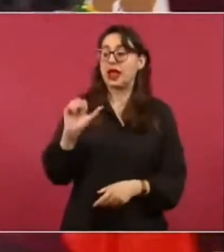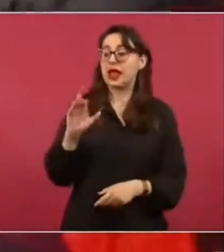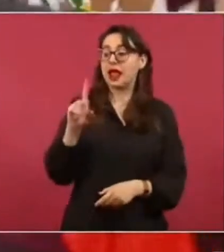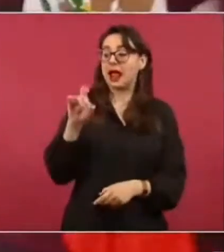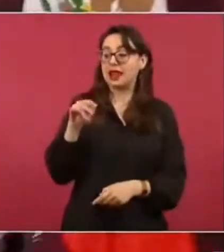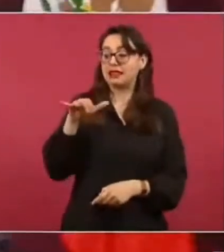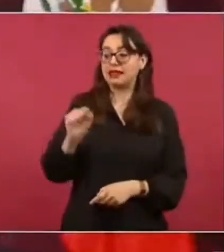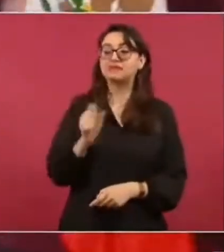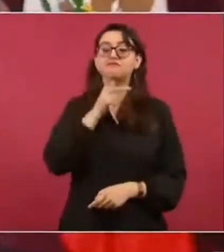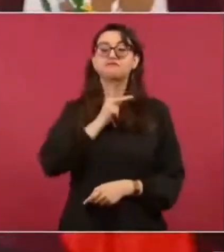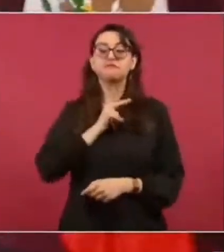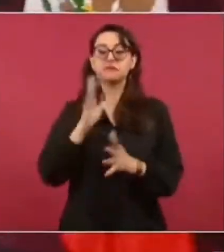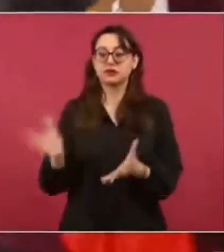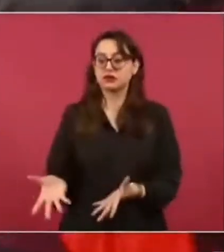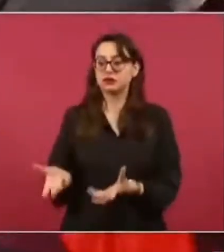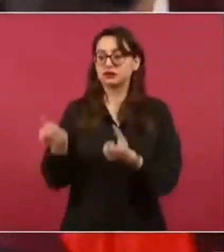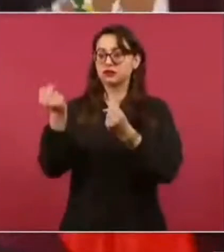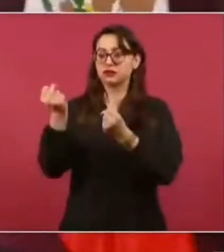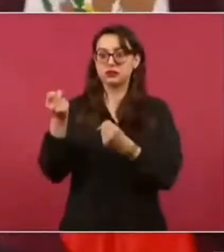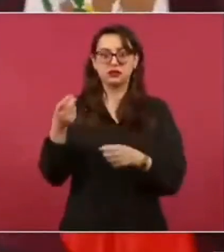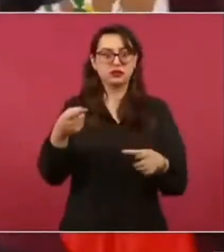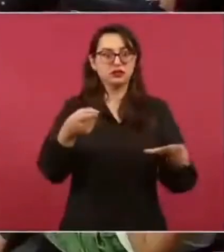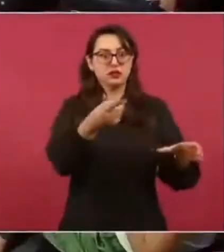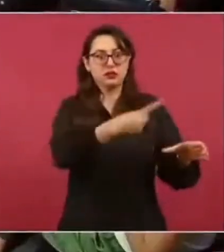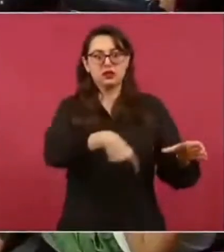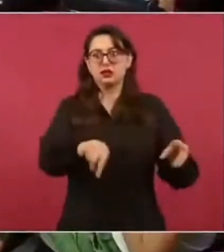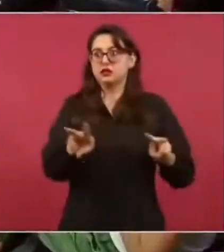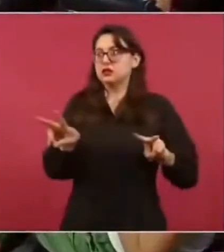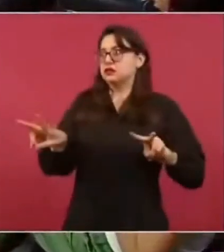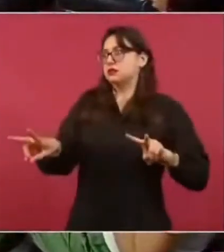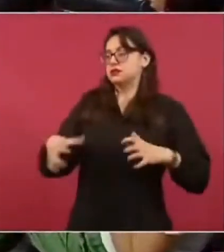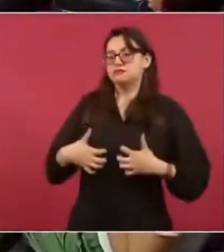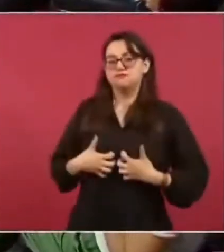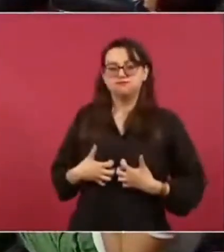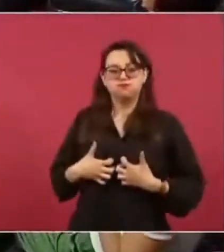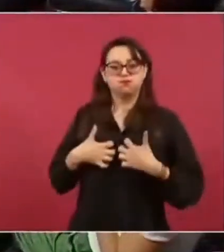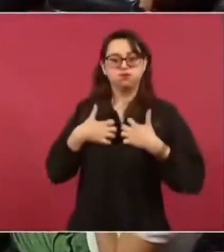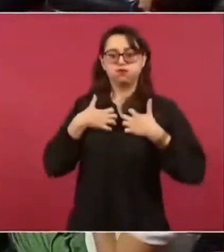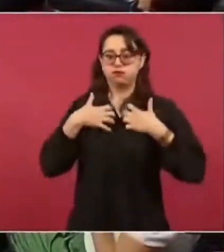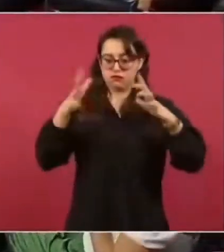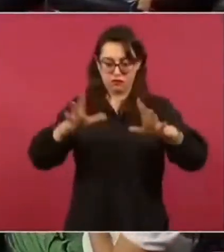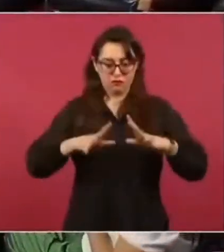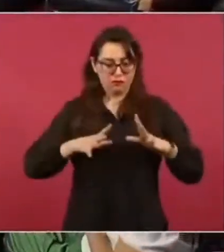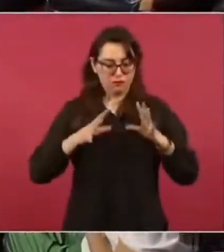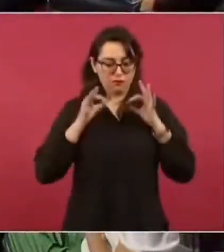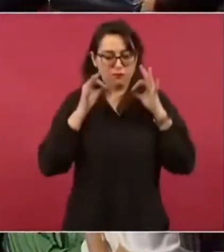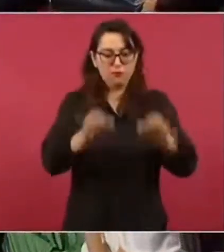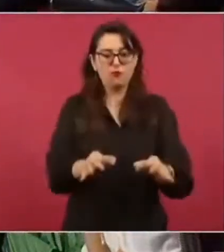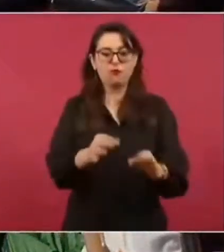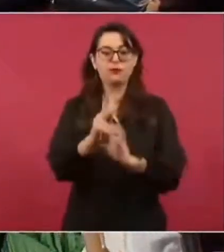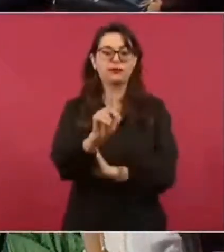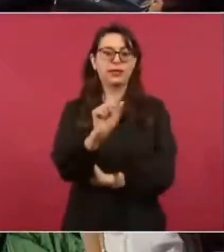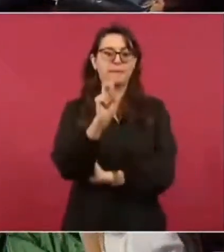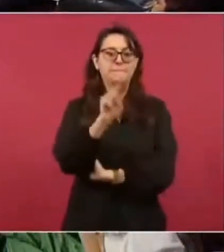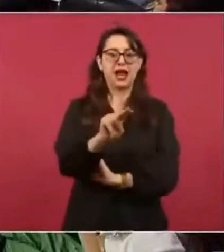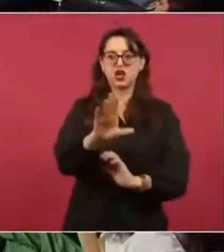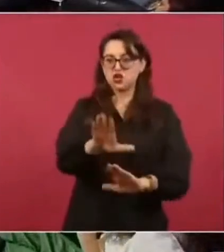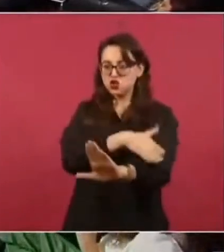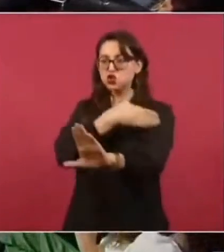así nace, en contra del ejido, en contra de la educación pública, en contra de la expropiación petrolera.